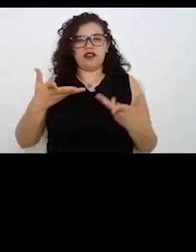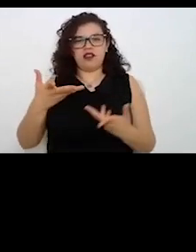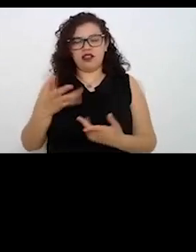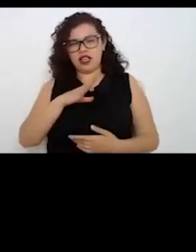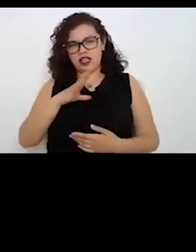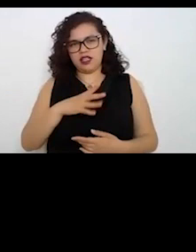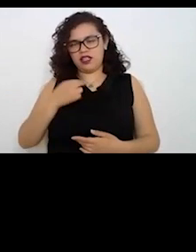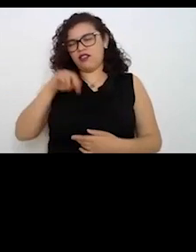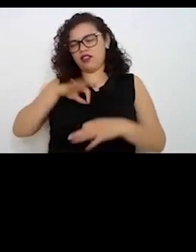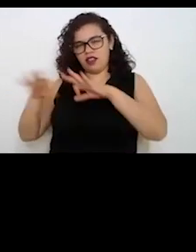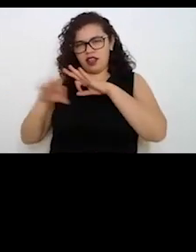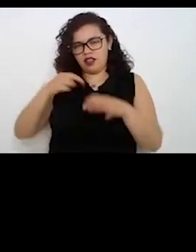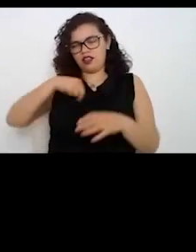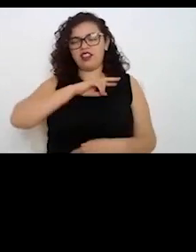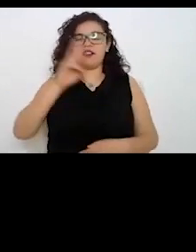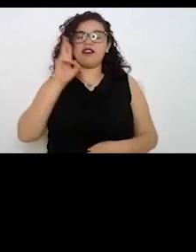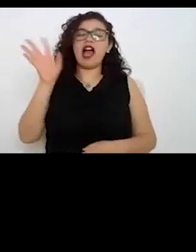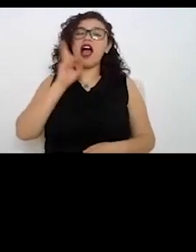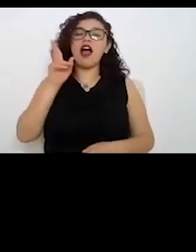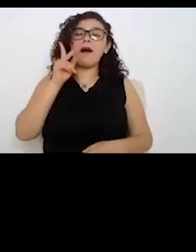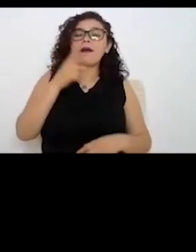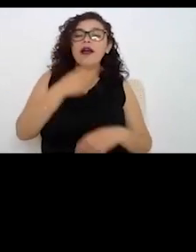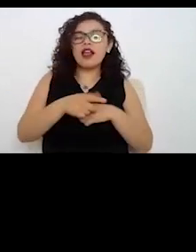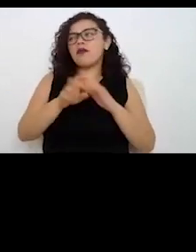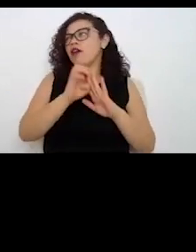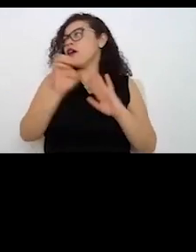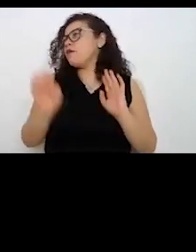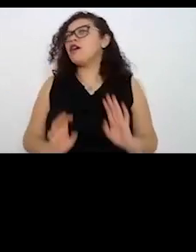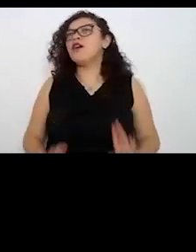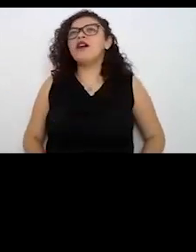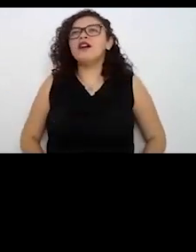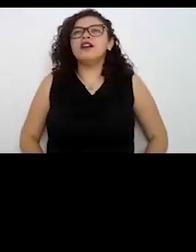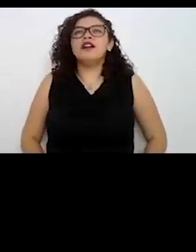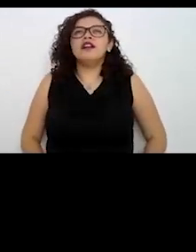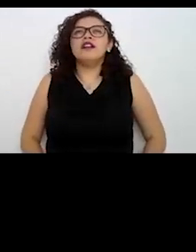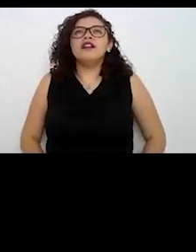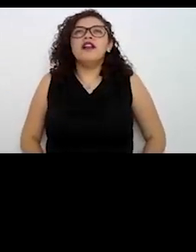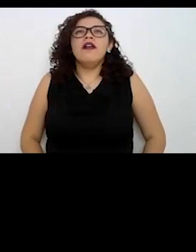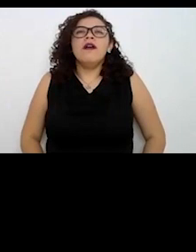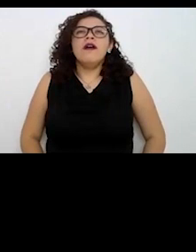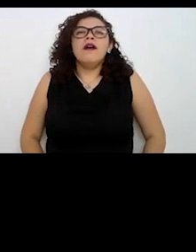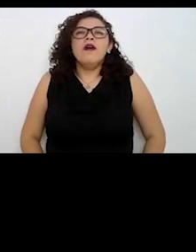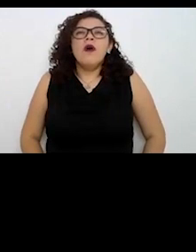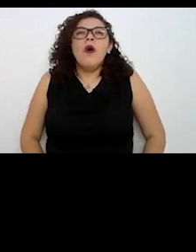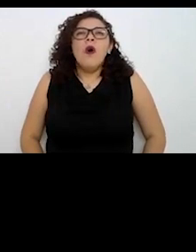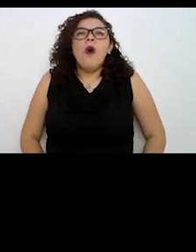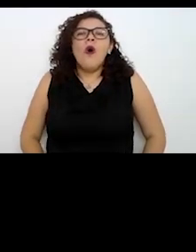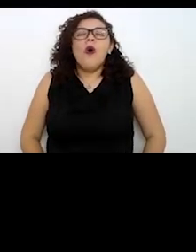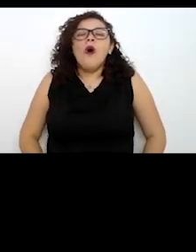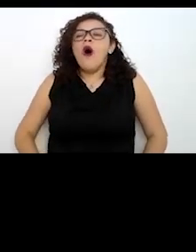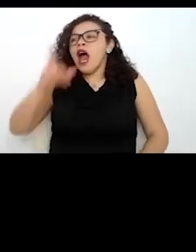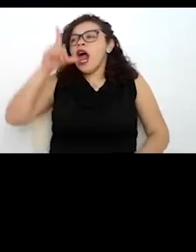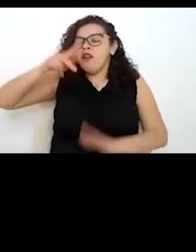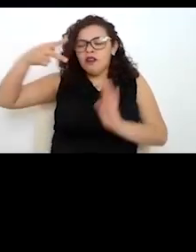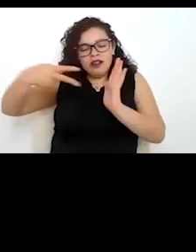nosotros como trabajadores estamos viendo un posible riesgo, por ejemplo, un enchufe se ve ya gastado y puede